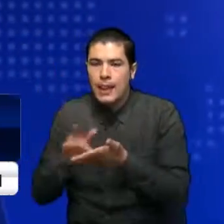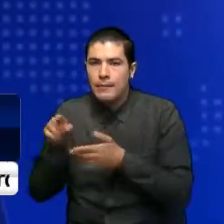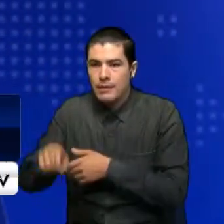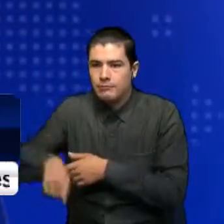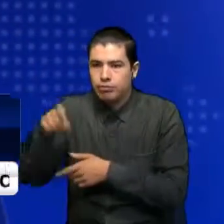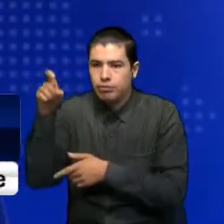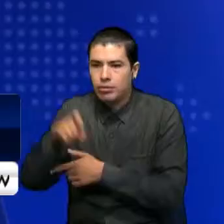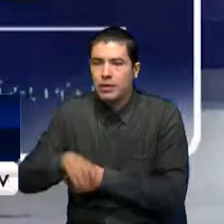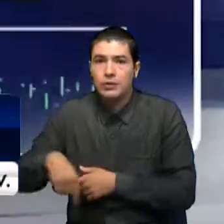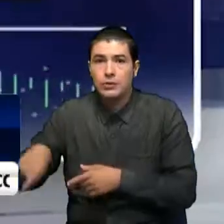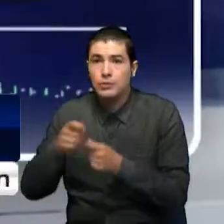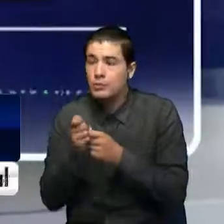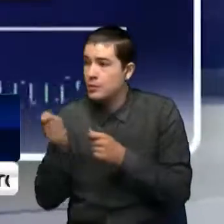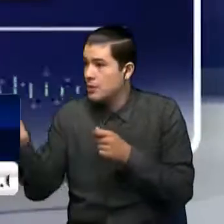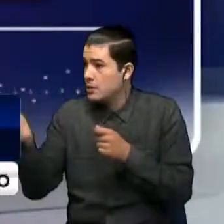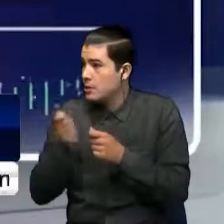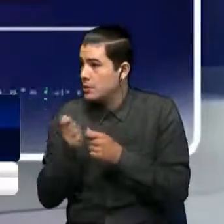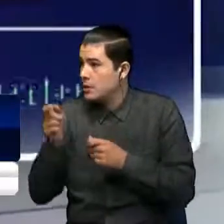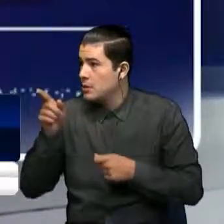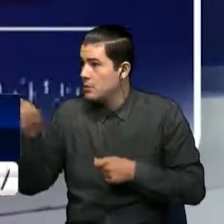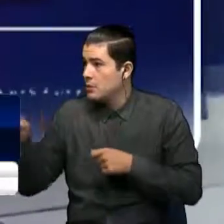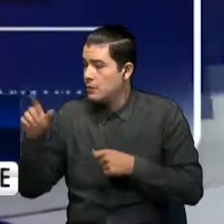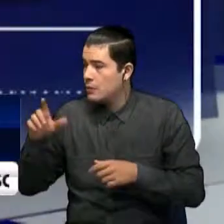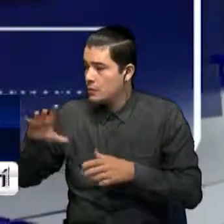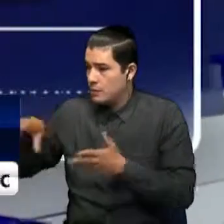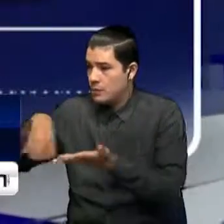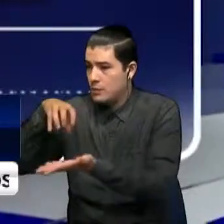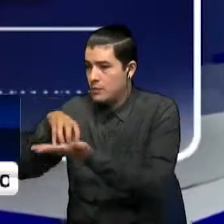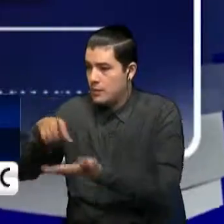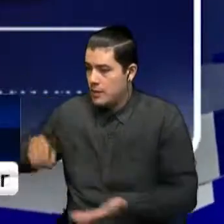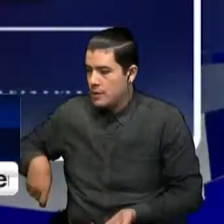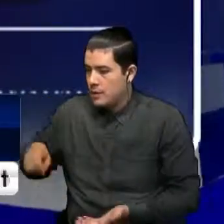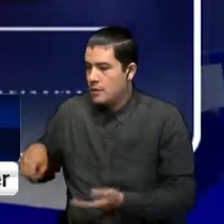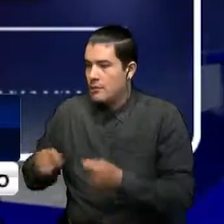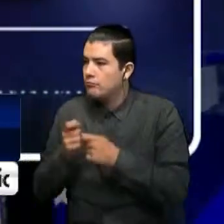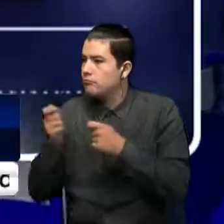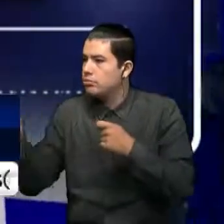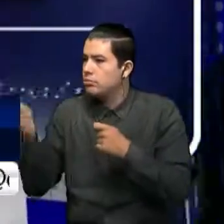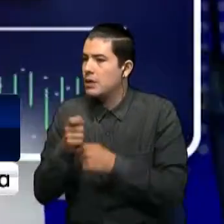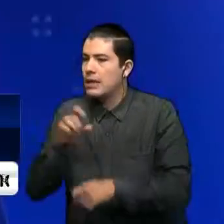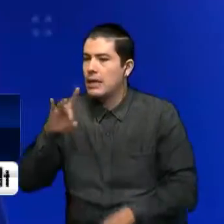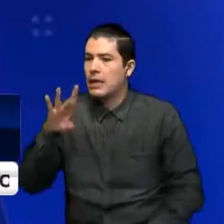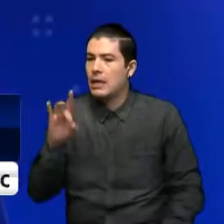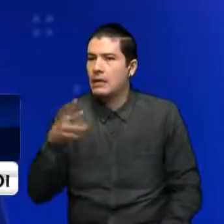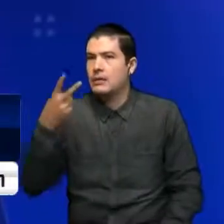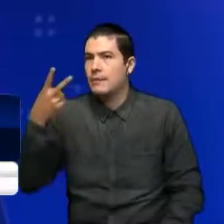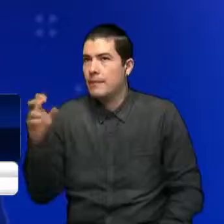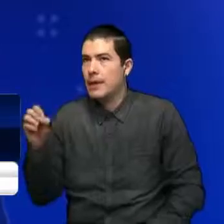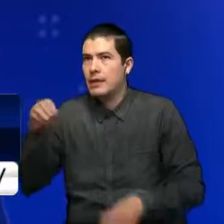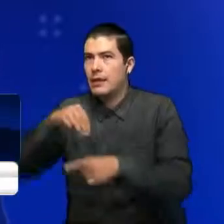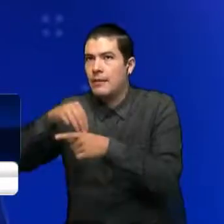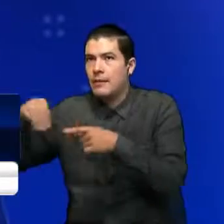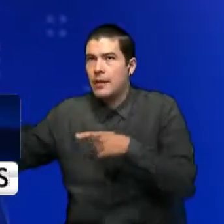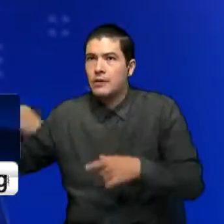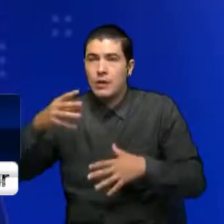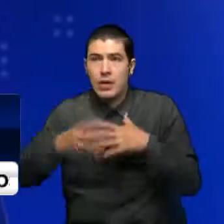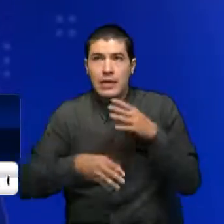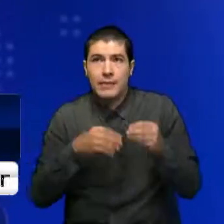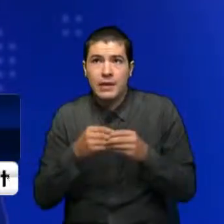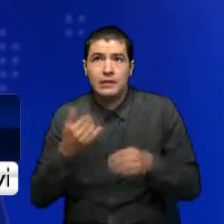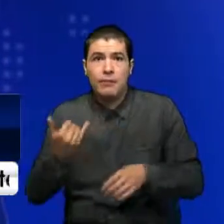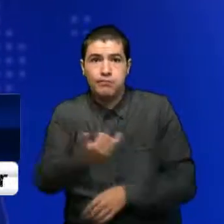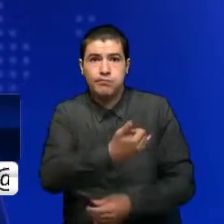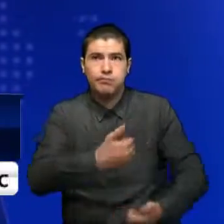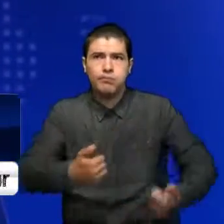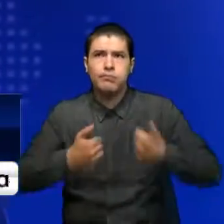está muy cerca a la sede educativa están a descansos 15-20 metros adicional a ello la presencia de la fuerza pública